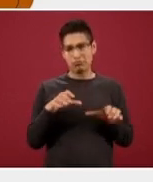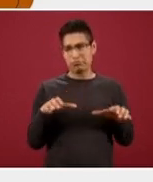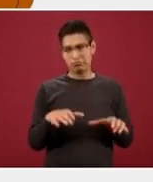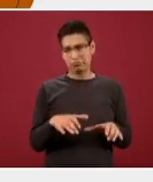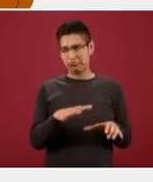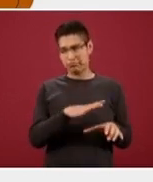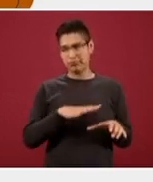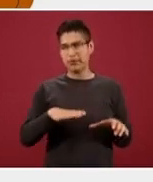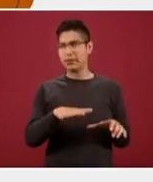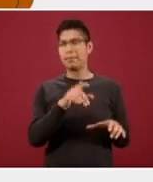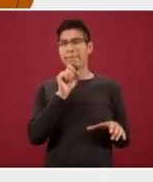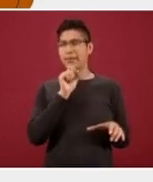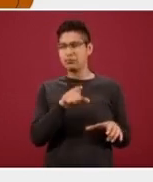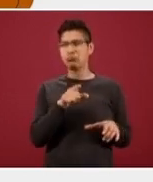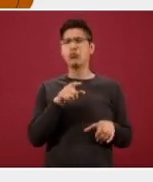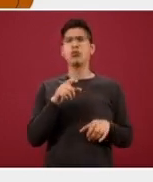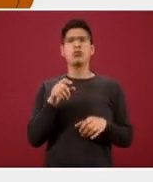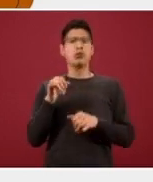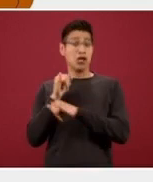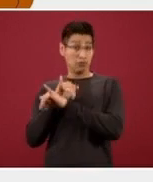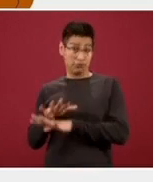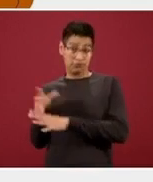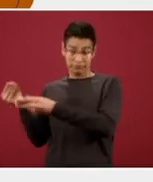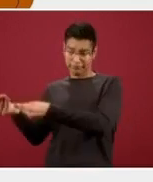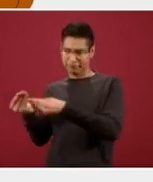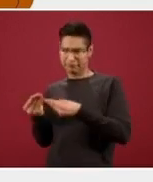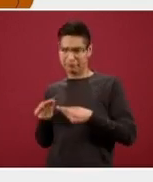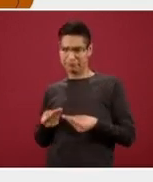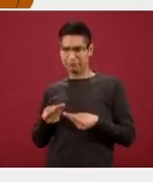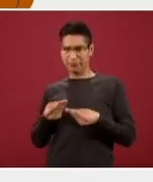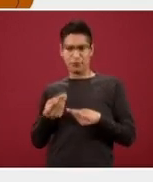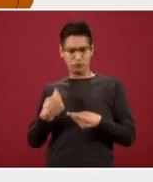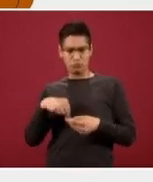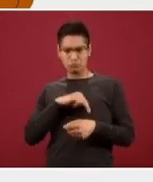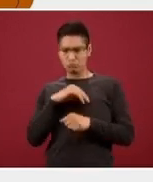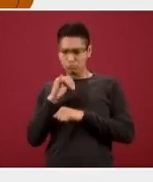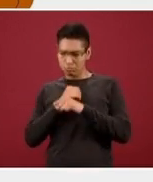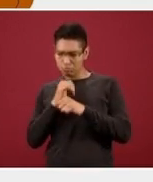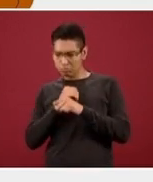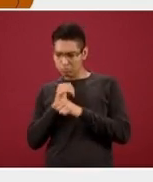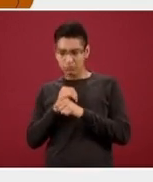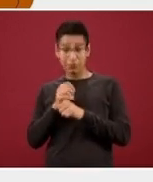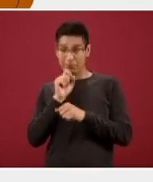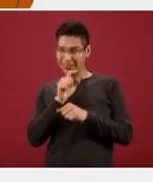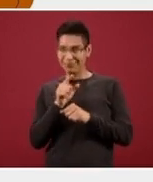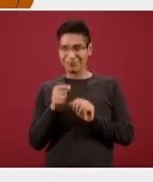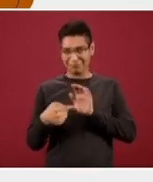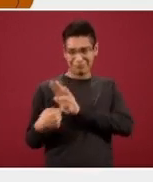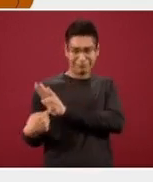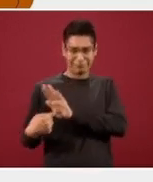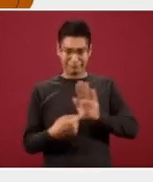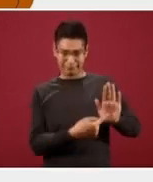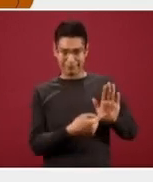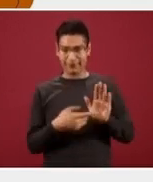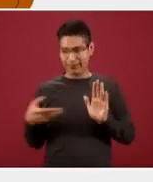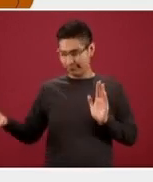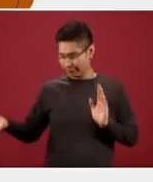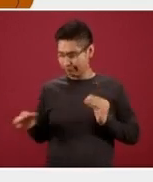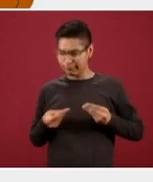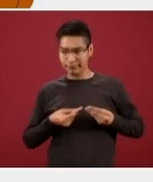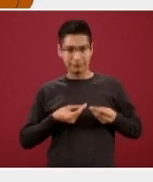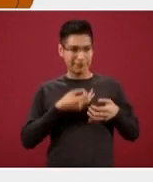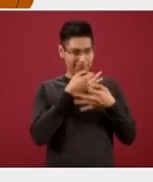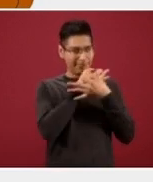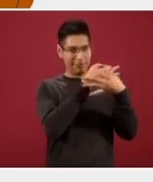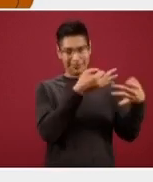información que nos hacen llegar y que estamos continuamente dándoles a conocer con toda la transparencia